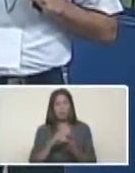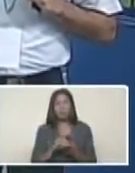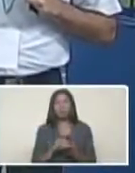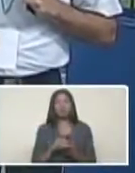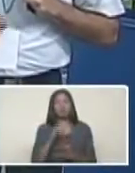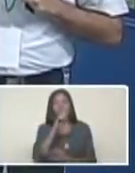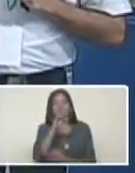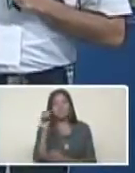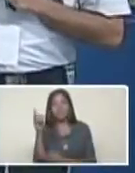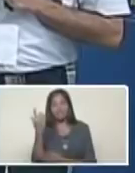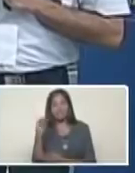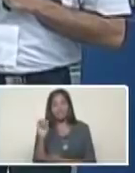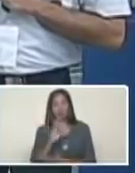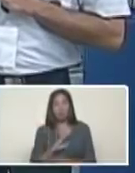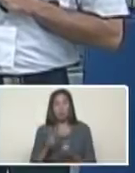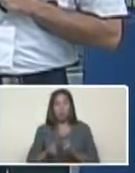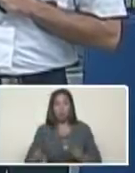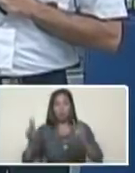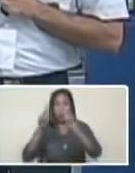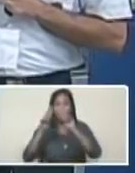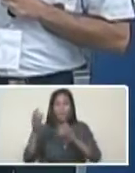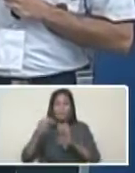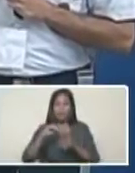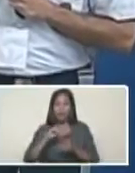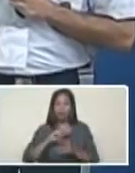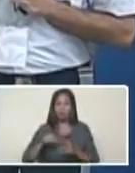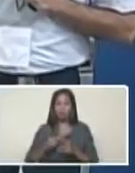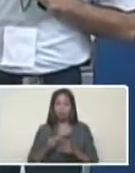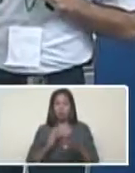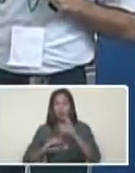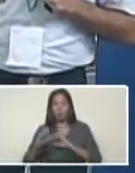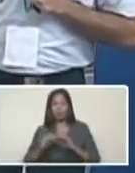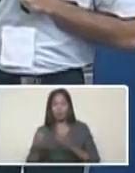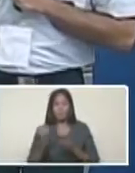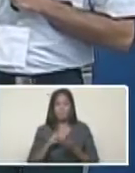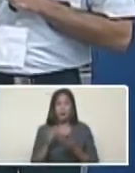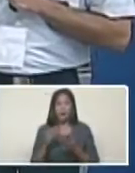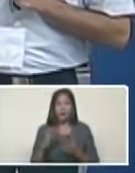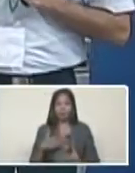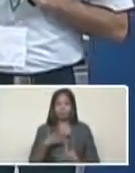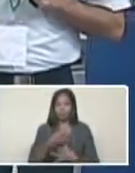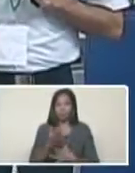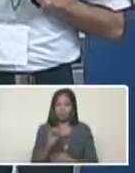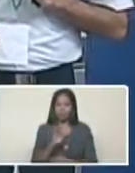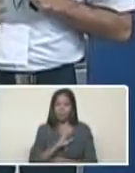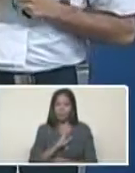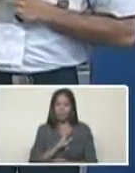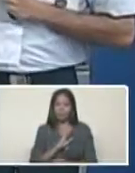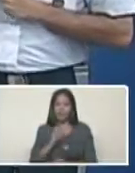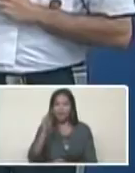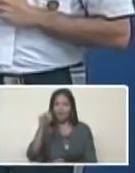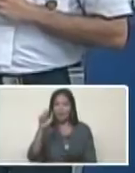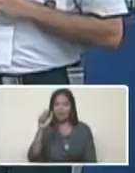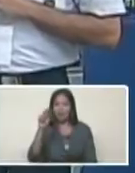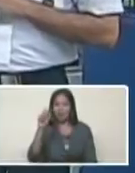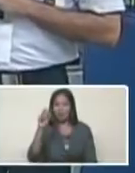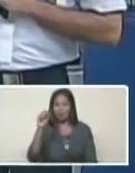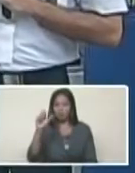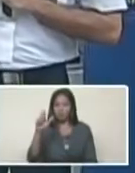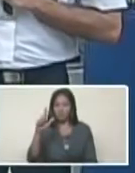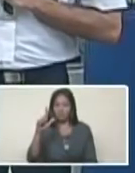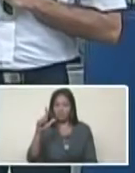en órbita, cumpliendo las funciones de telecomunicaciones. Otro de los grandes beneficios que posee los nanosatélites es